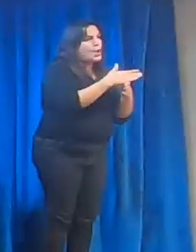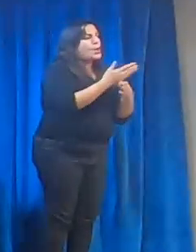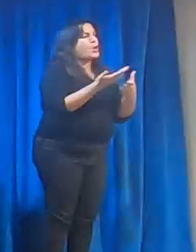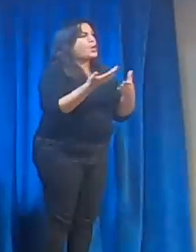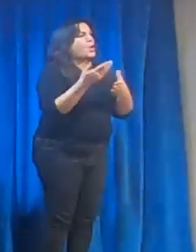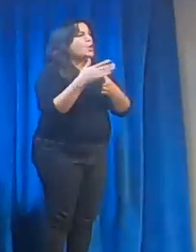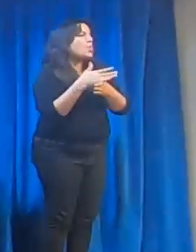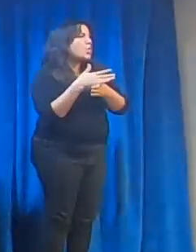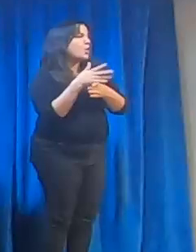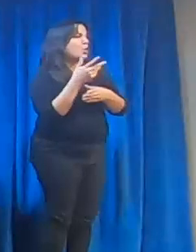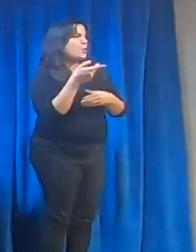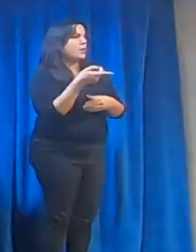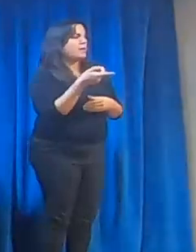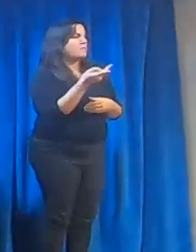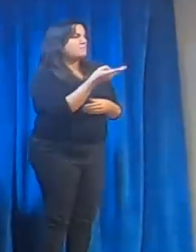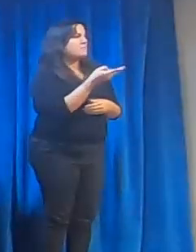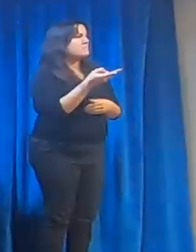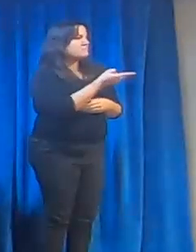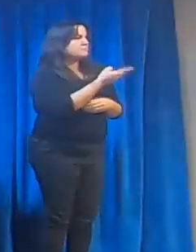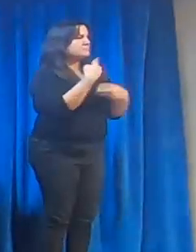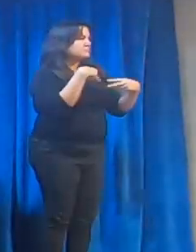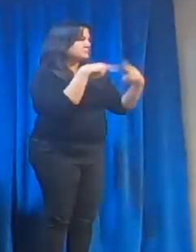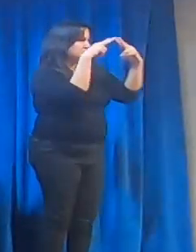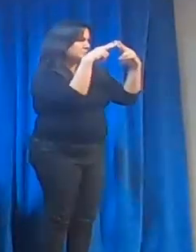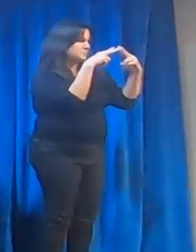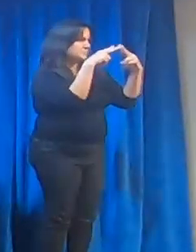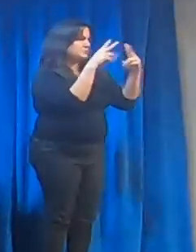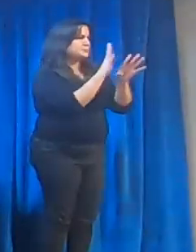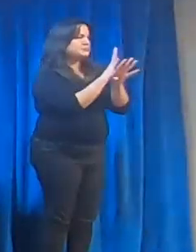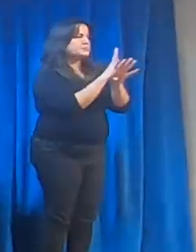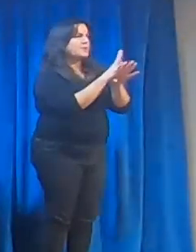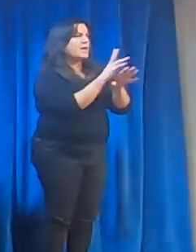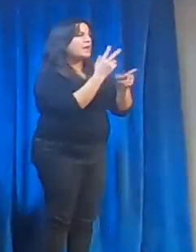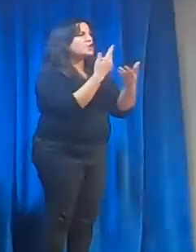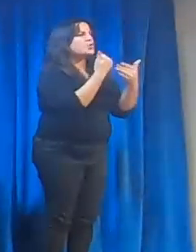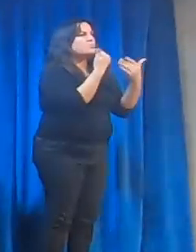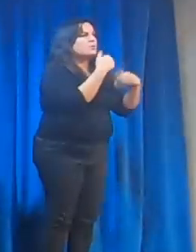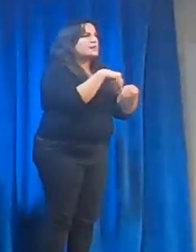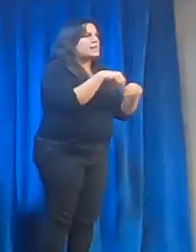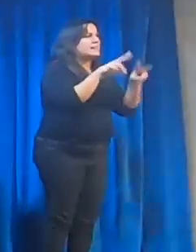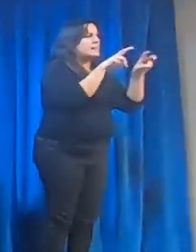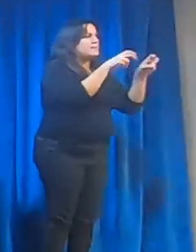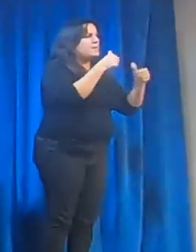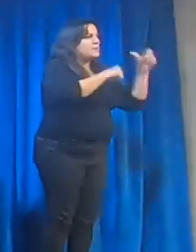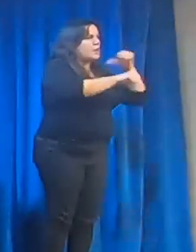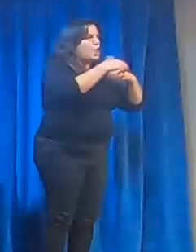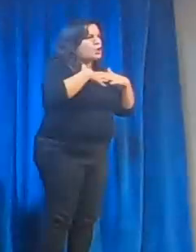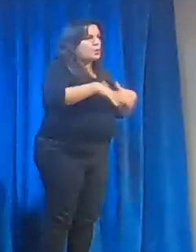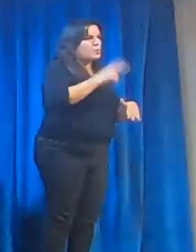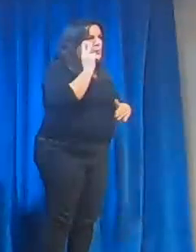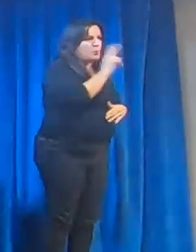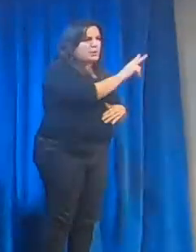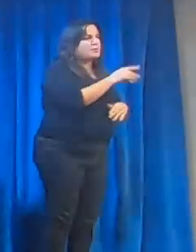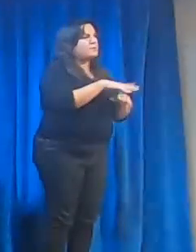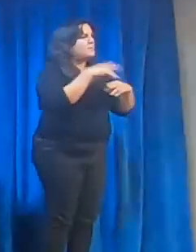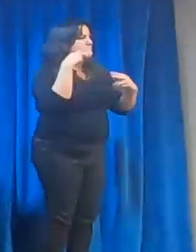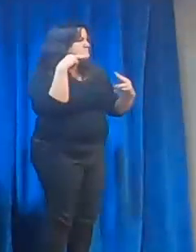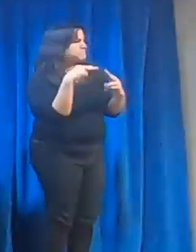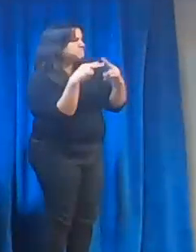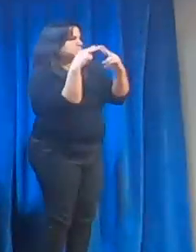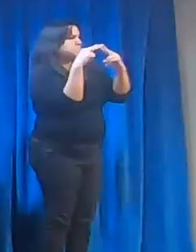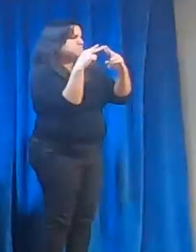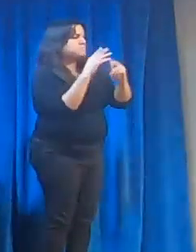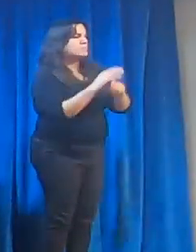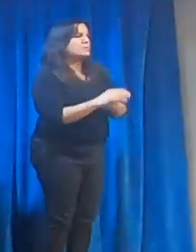y la novia, o sea, donde la visión no está en juego, en eso. Desde el punto de vista orgánico, tenemos